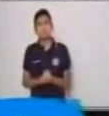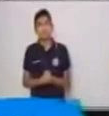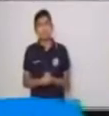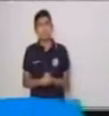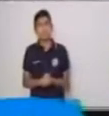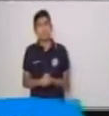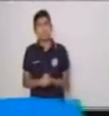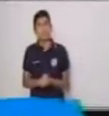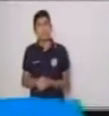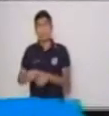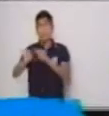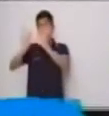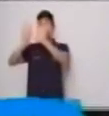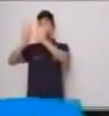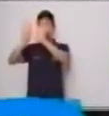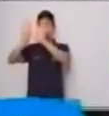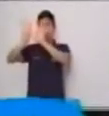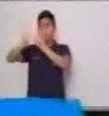más 2,